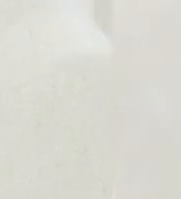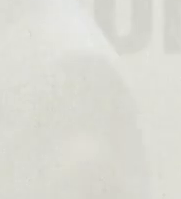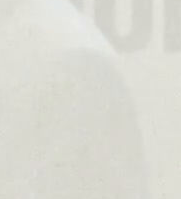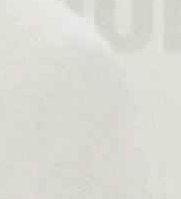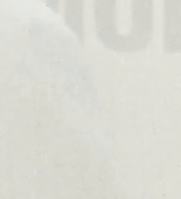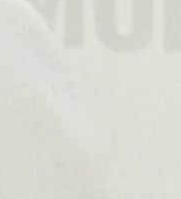Gracias.